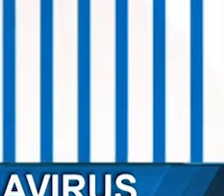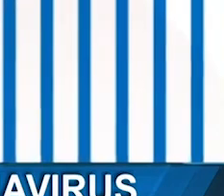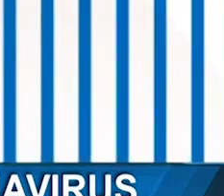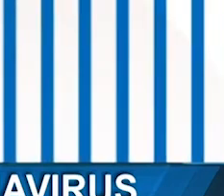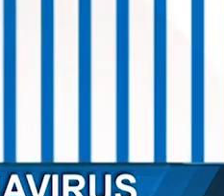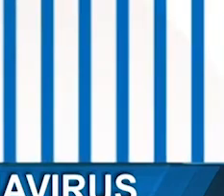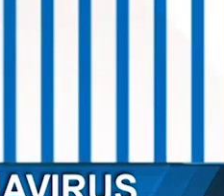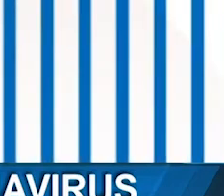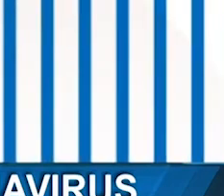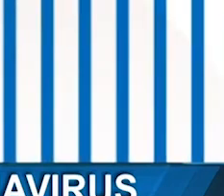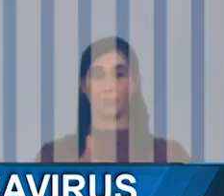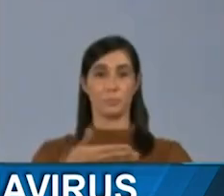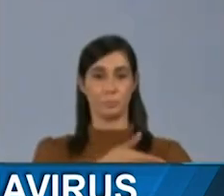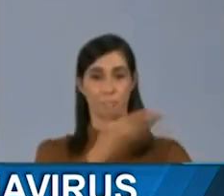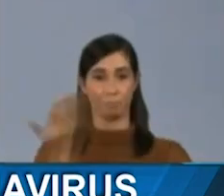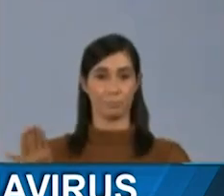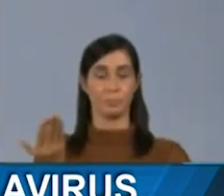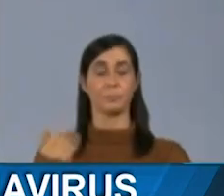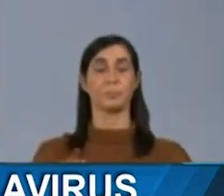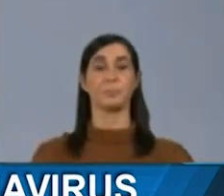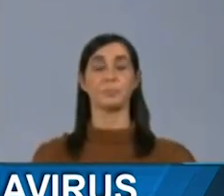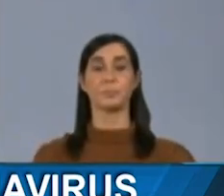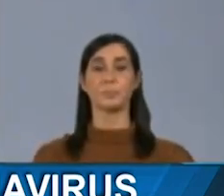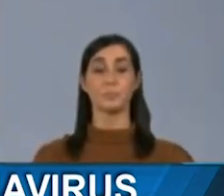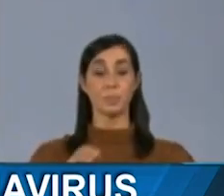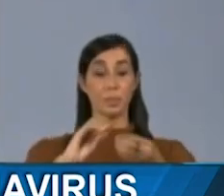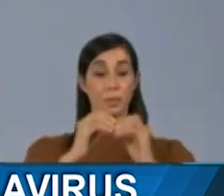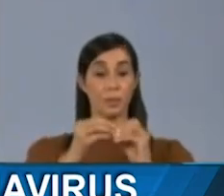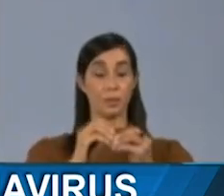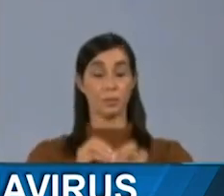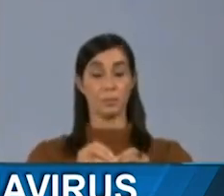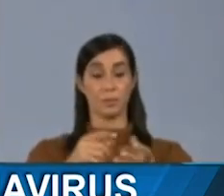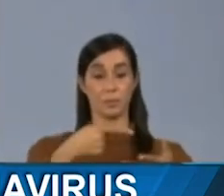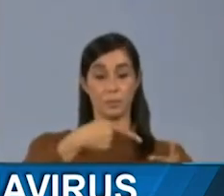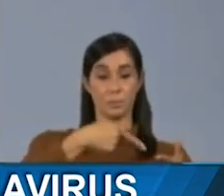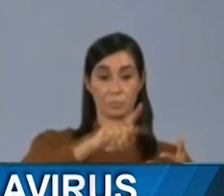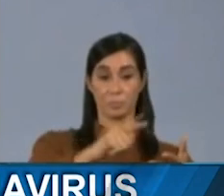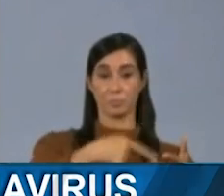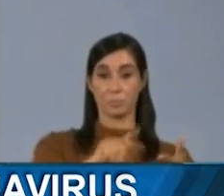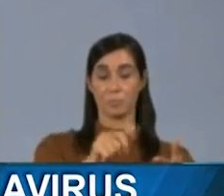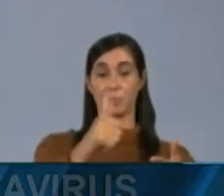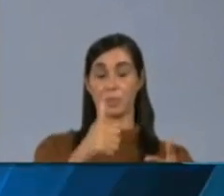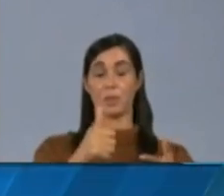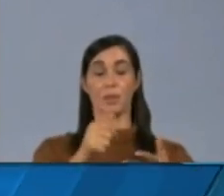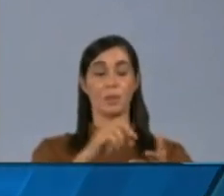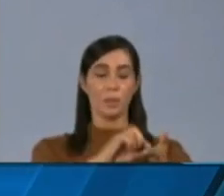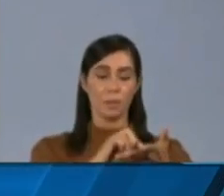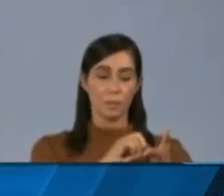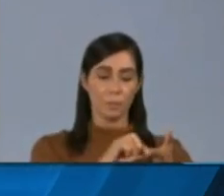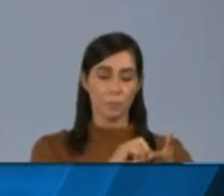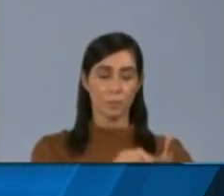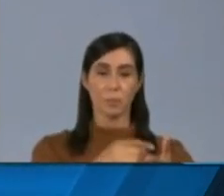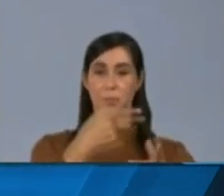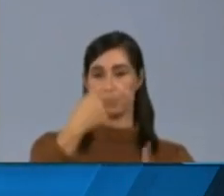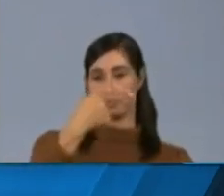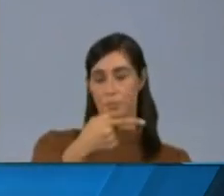en 245. El número de descartados por PCR,